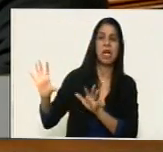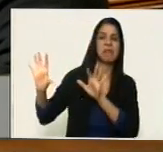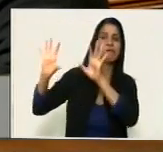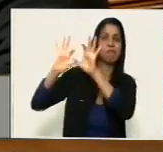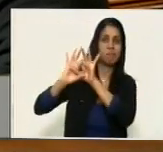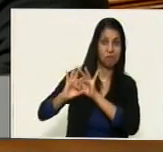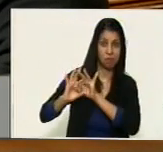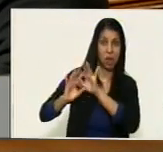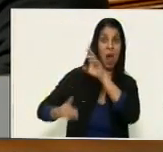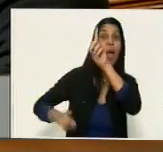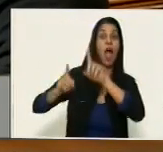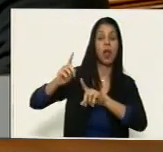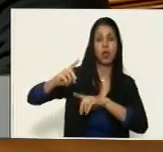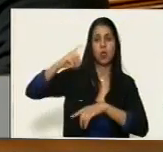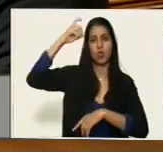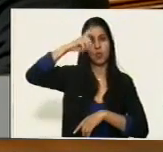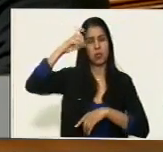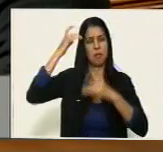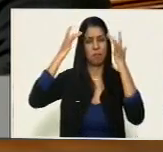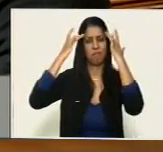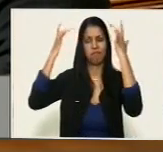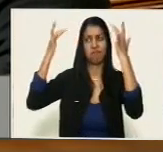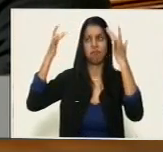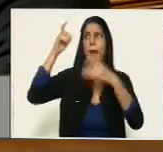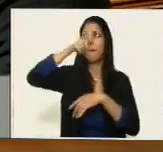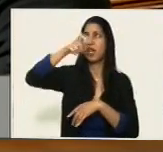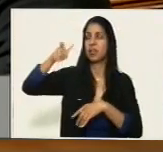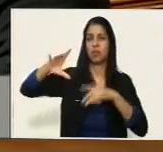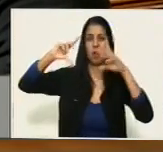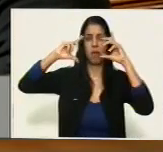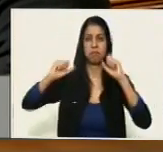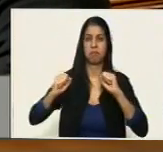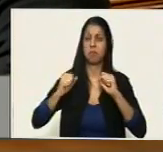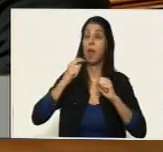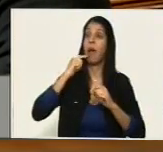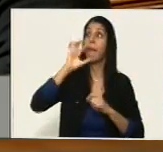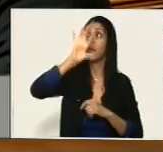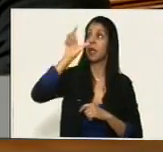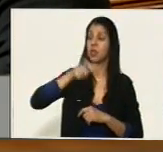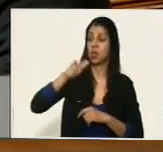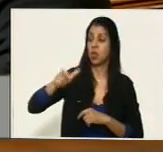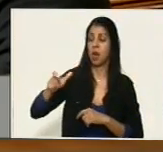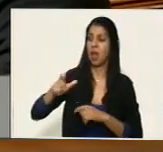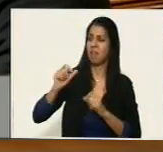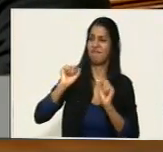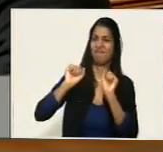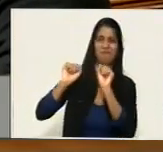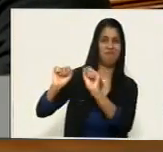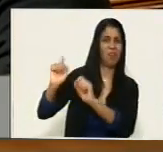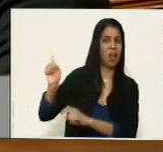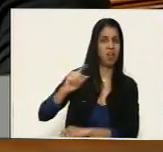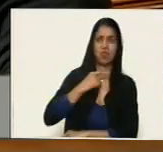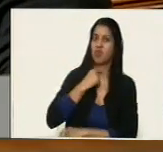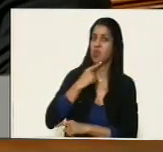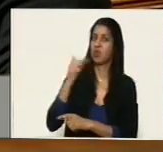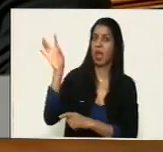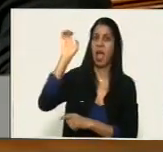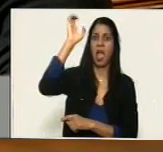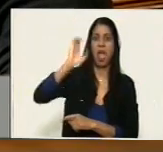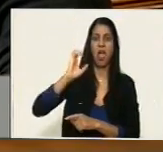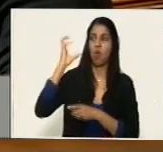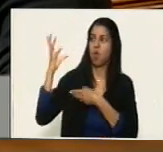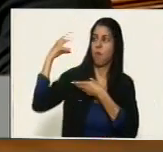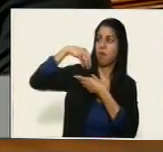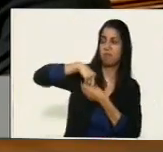diversos intelectuales en el mundo, han rechazado esta postura arrogante e injerencista de